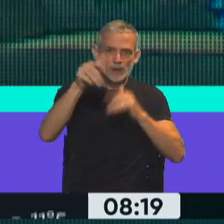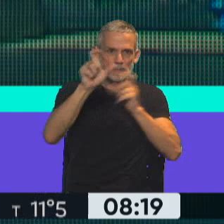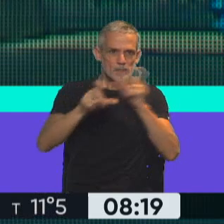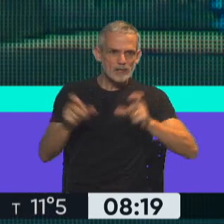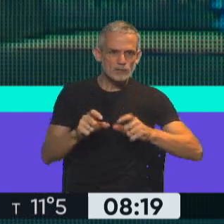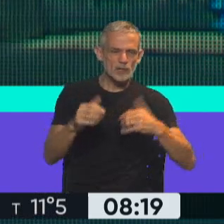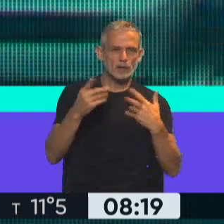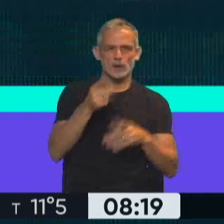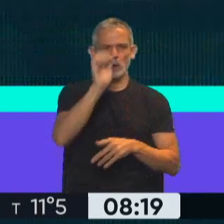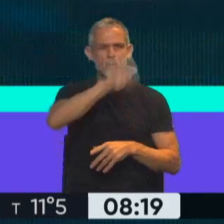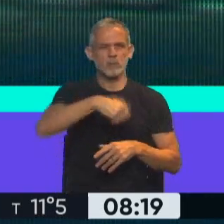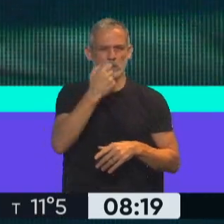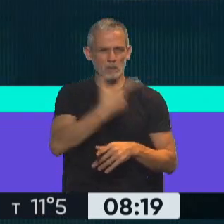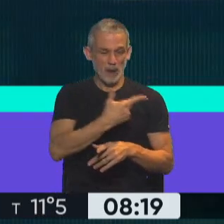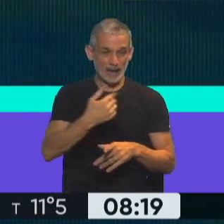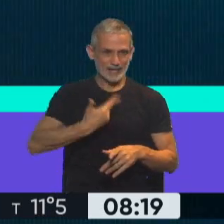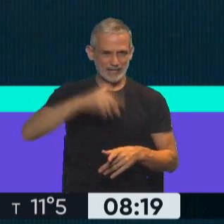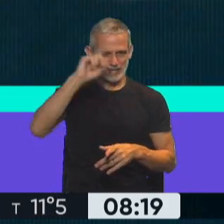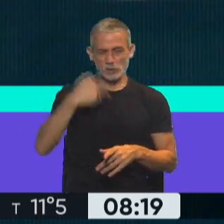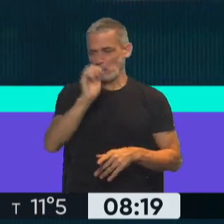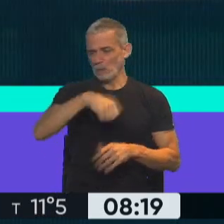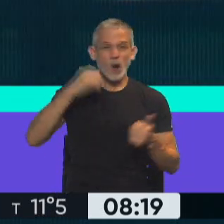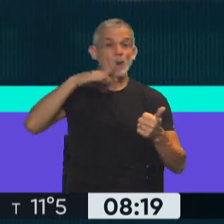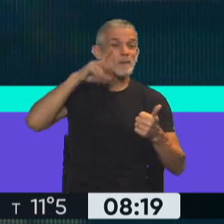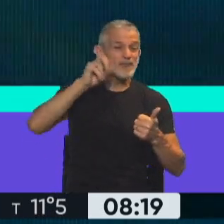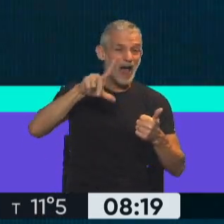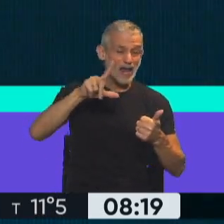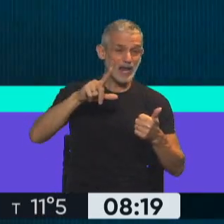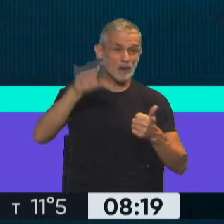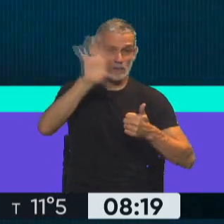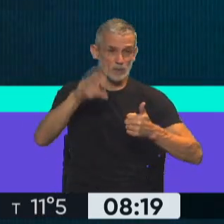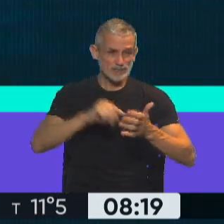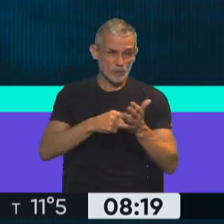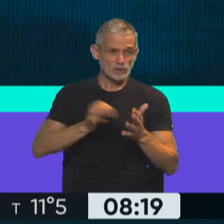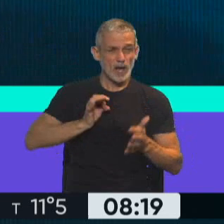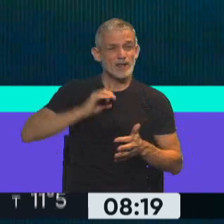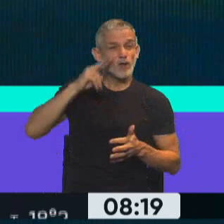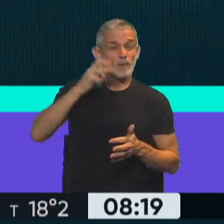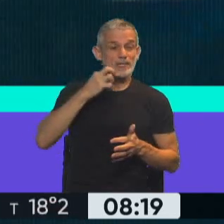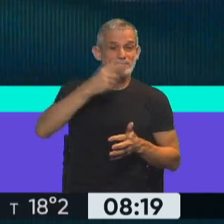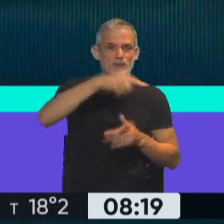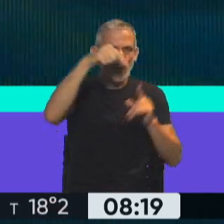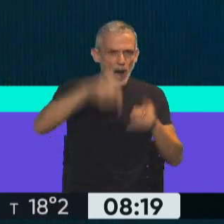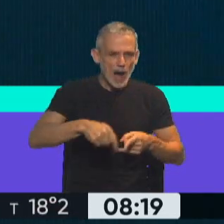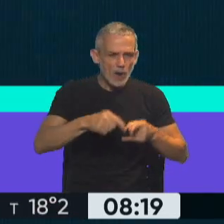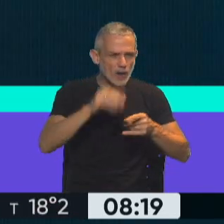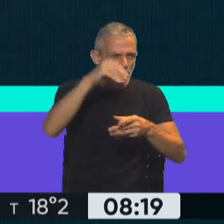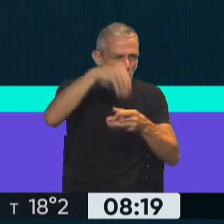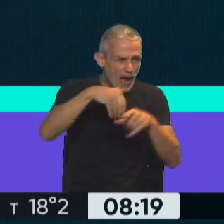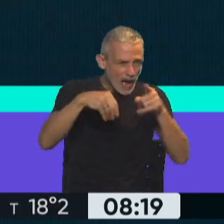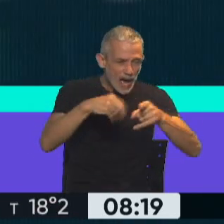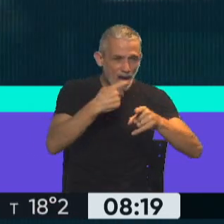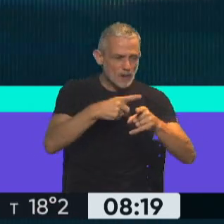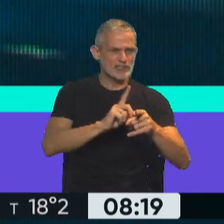que le dio la espalda a Mauricio Macri a nivel nacional y a María Eugenia Vidal en la provincia de Buenos Aires en 2019, ahora, de alguna